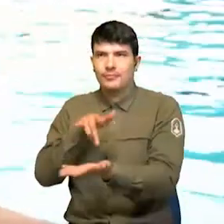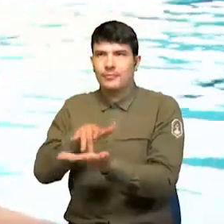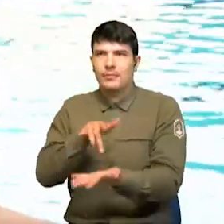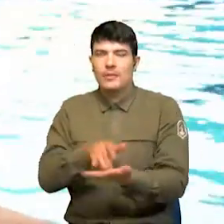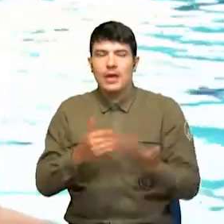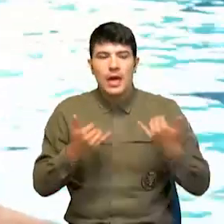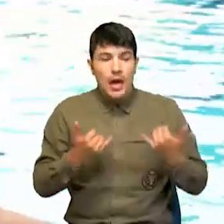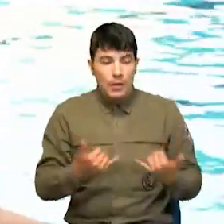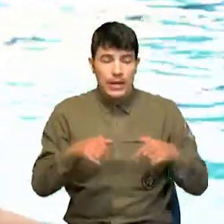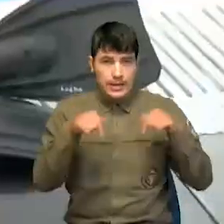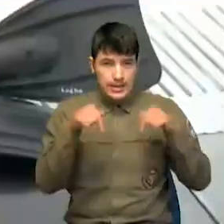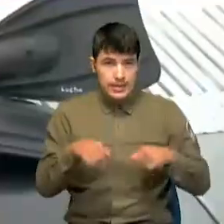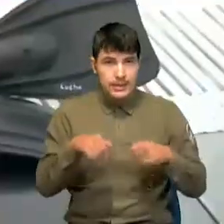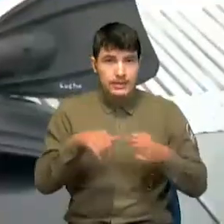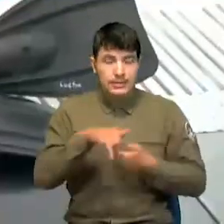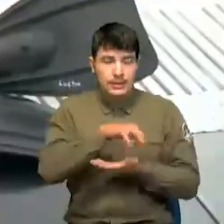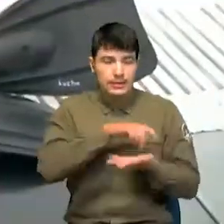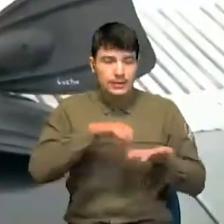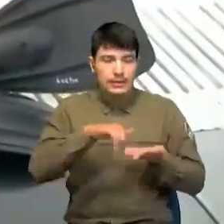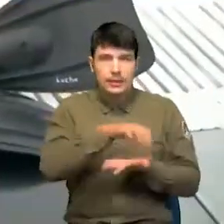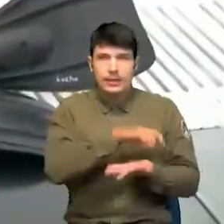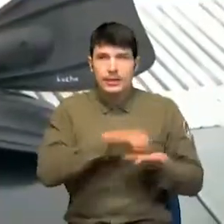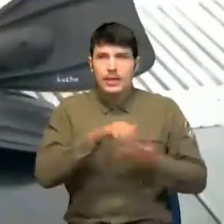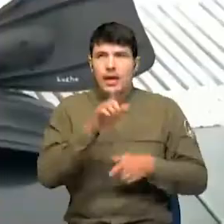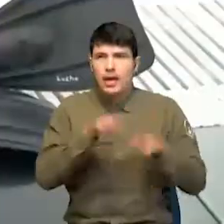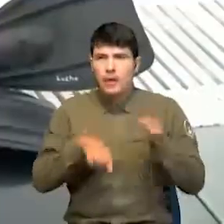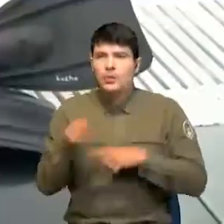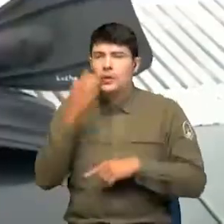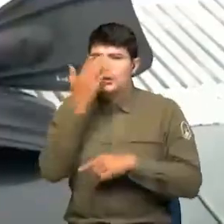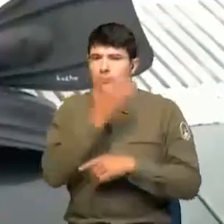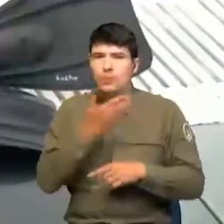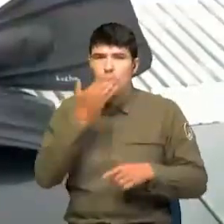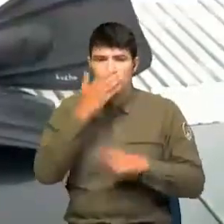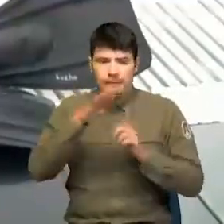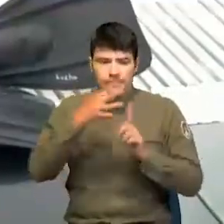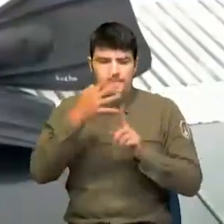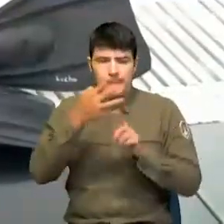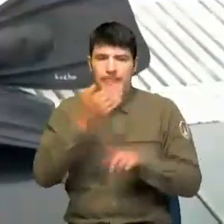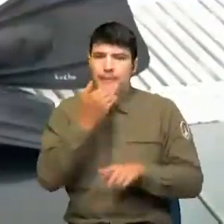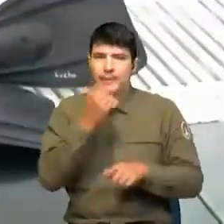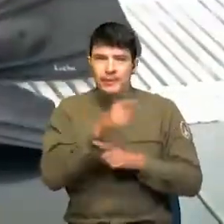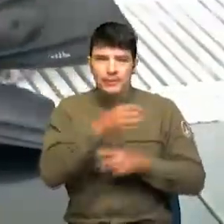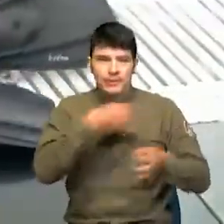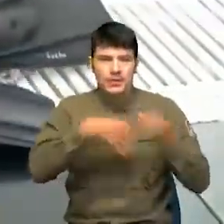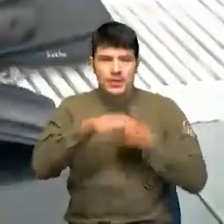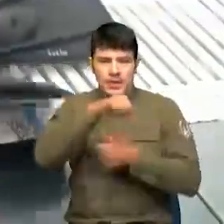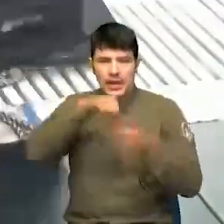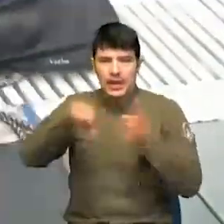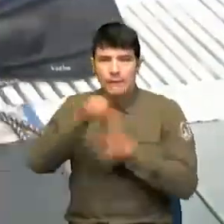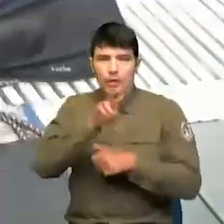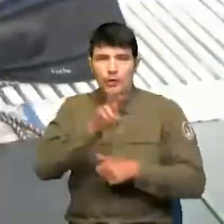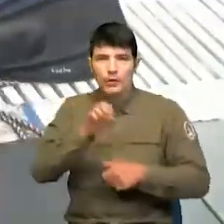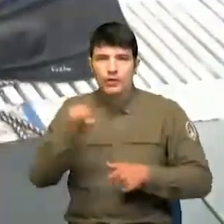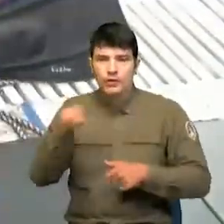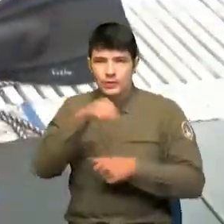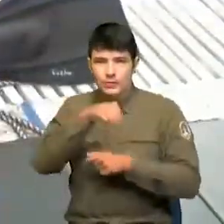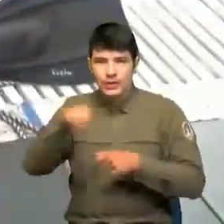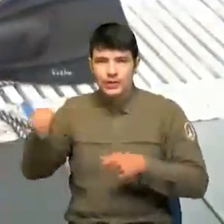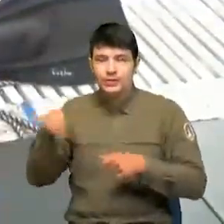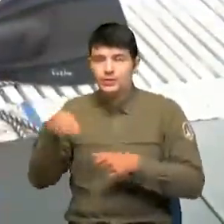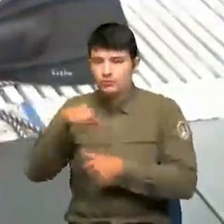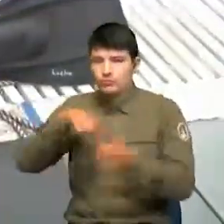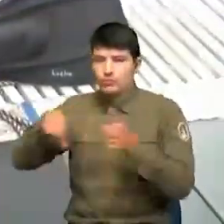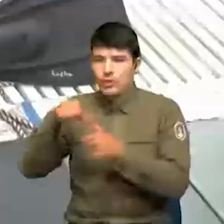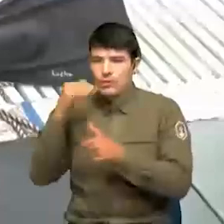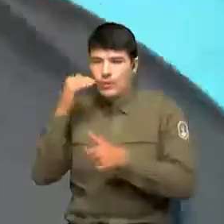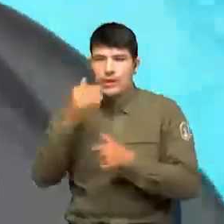Actualmente Santander se encuentra en algunas pruebas, se encuentra de cuarto puesto, por ejemplo en el relevo de 200, superficie femenino, en el